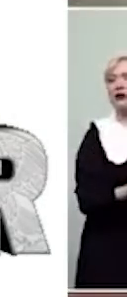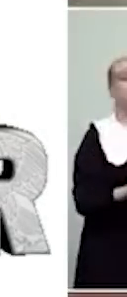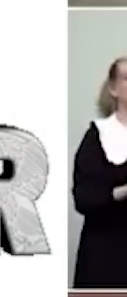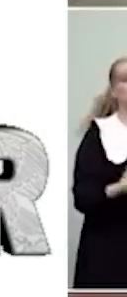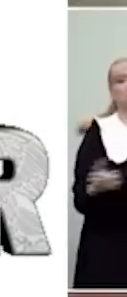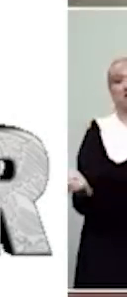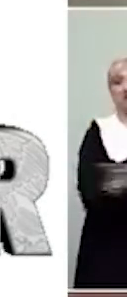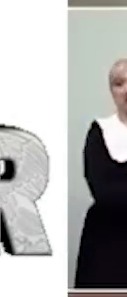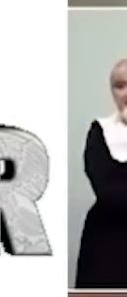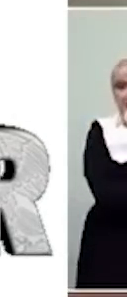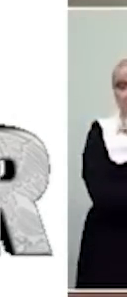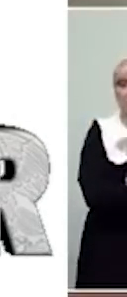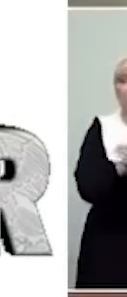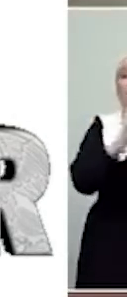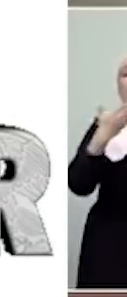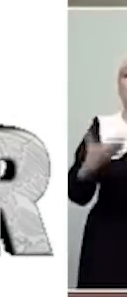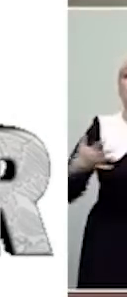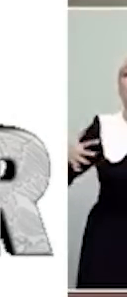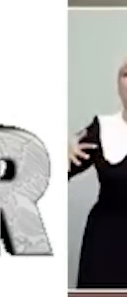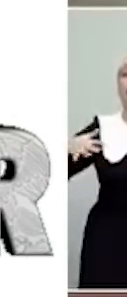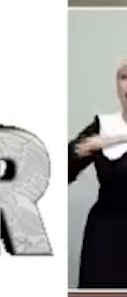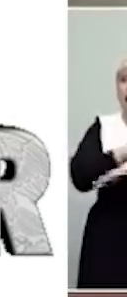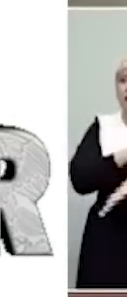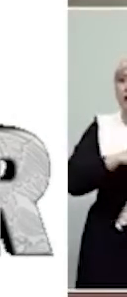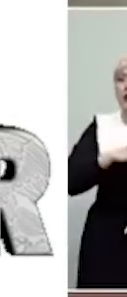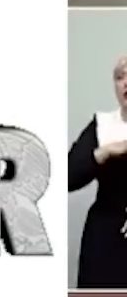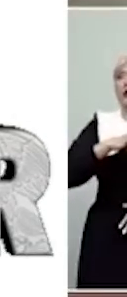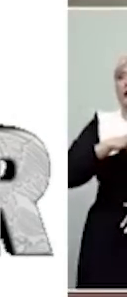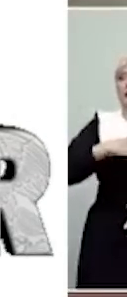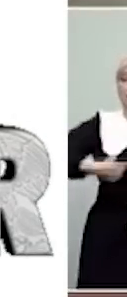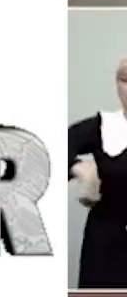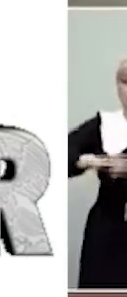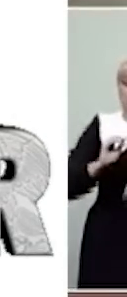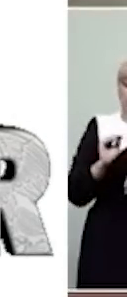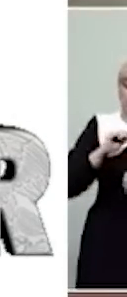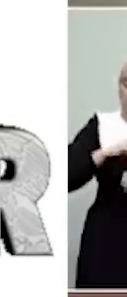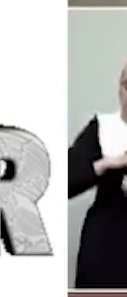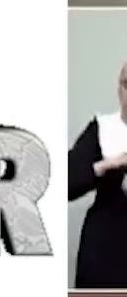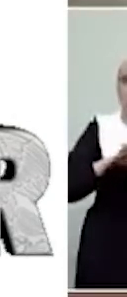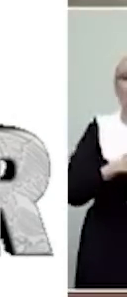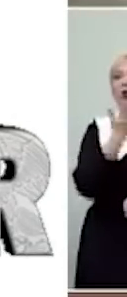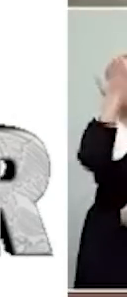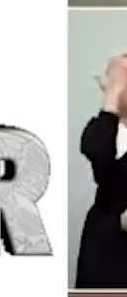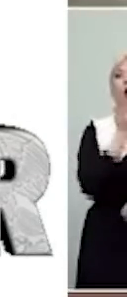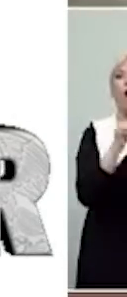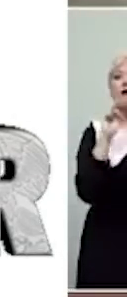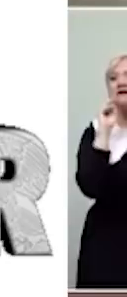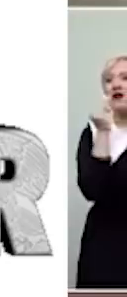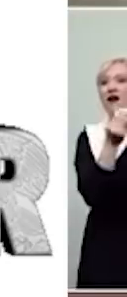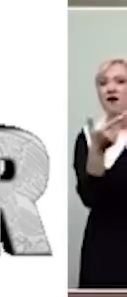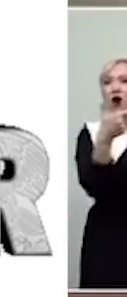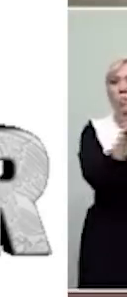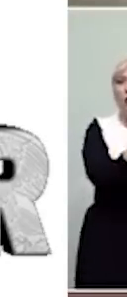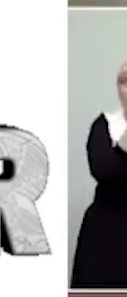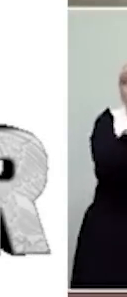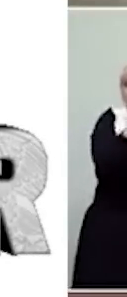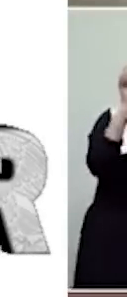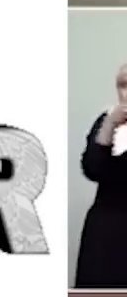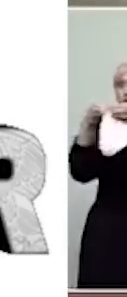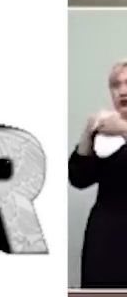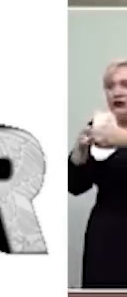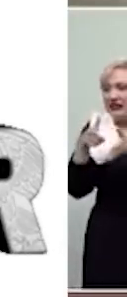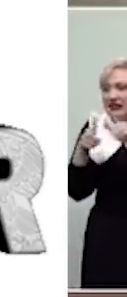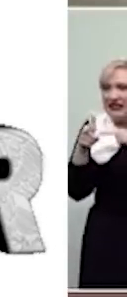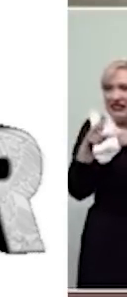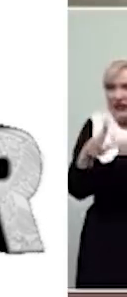y Acceso a la Información, es decir, el INAI, en contra del acuerdo presidencial en materia de proyectos de infraestructura.